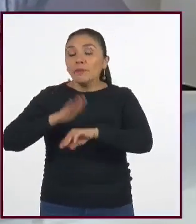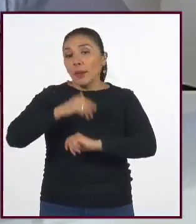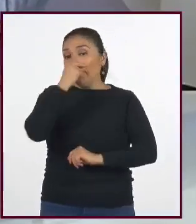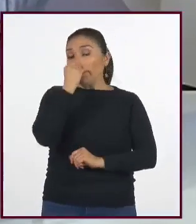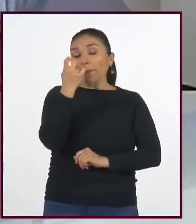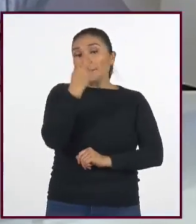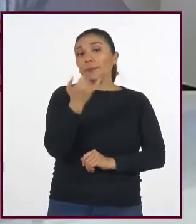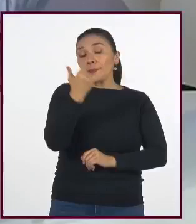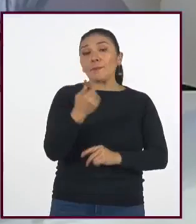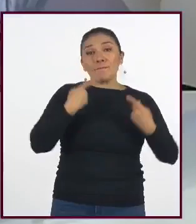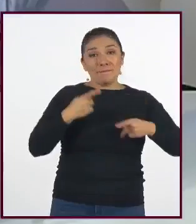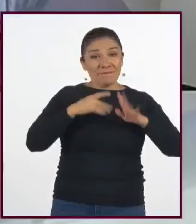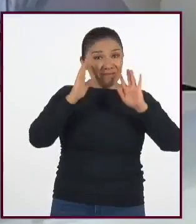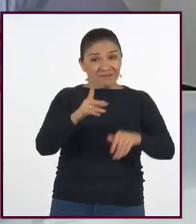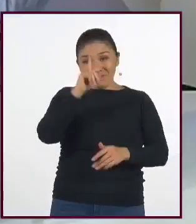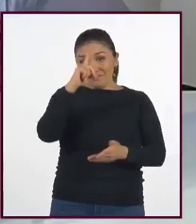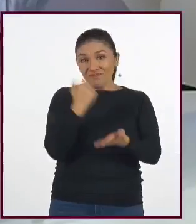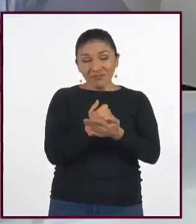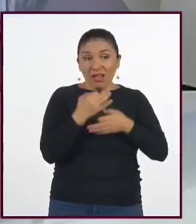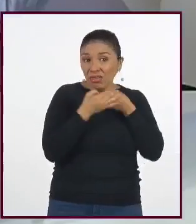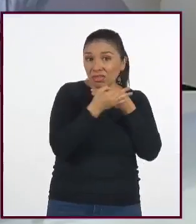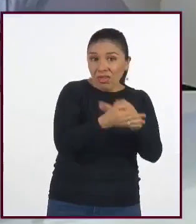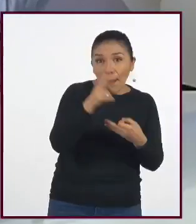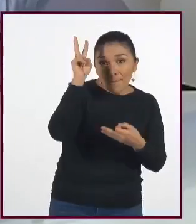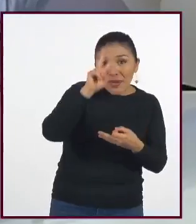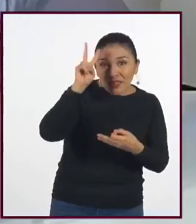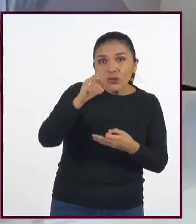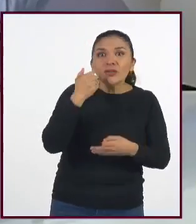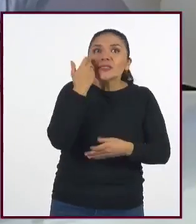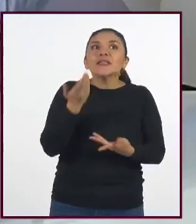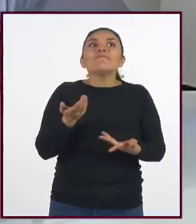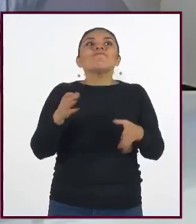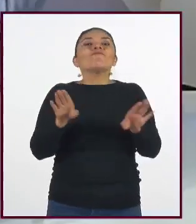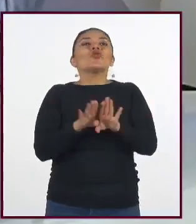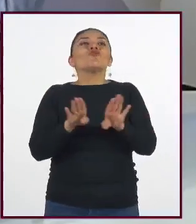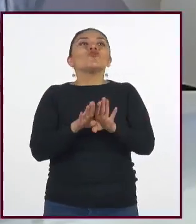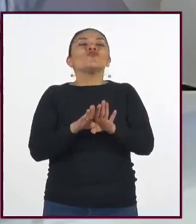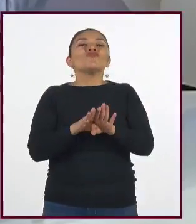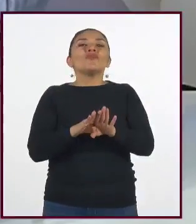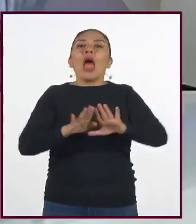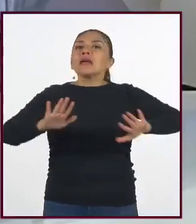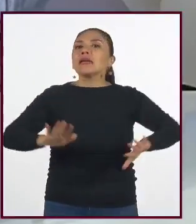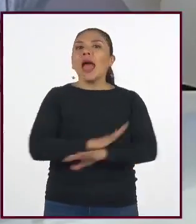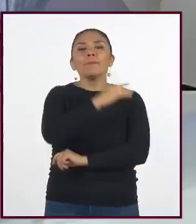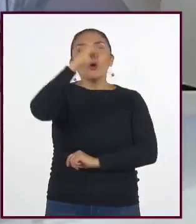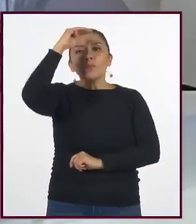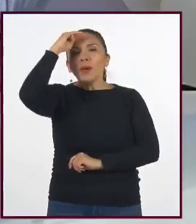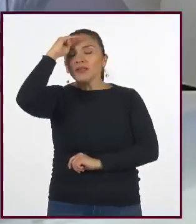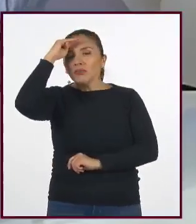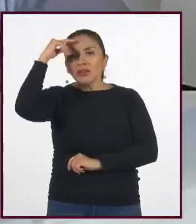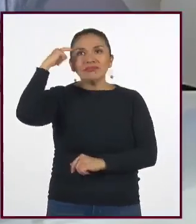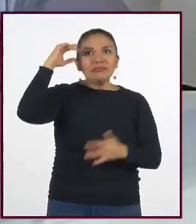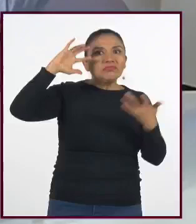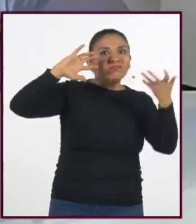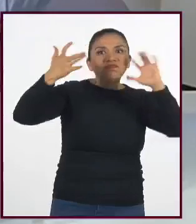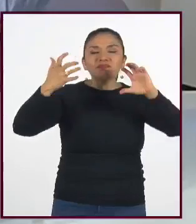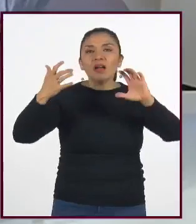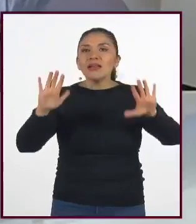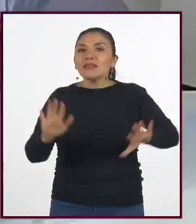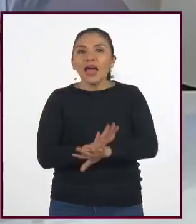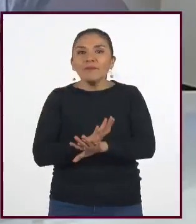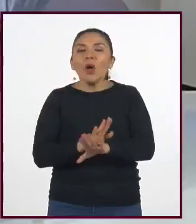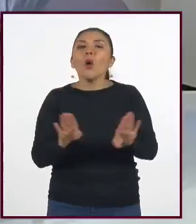un consumo perjudicial y de una dependencia busca, o sea, por eso hay este cambio en el pensamiento, ¿no? La definición de lo que